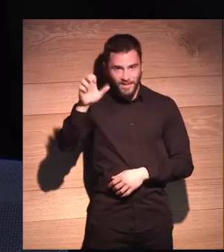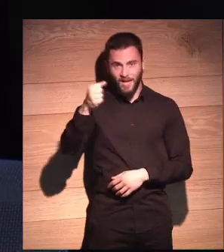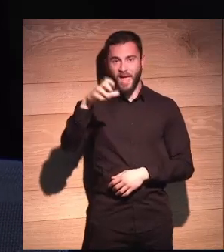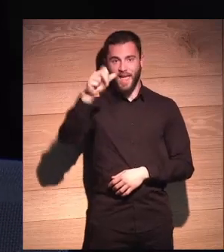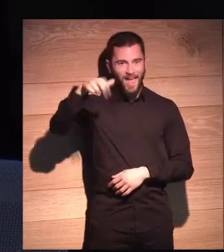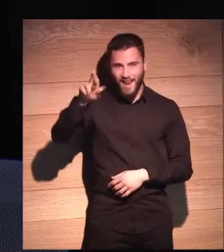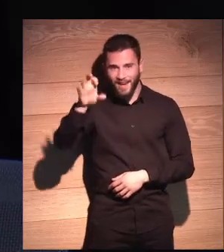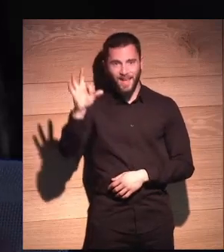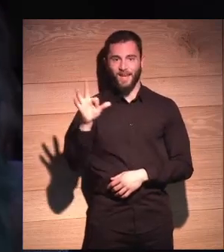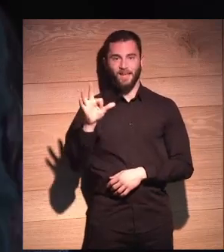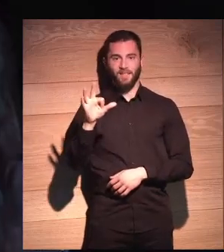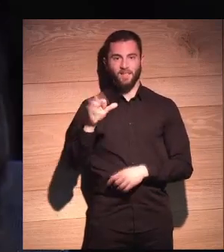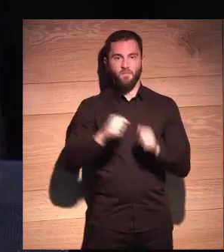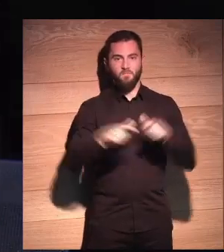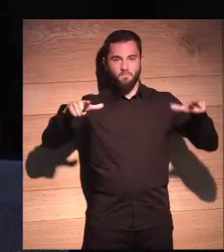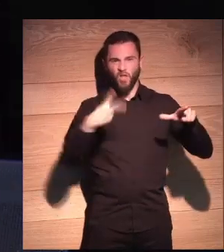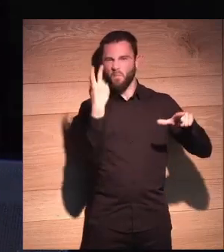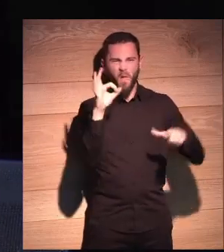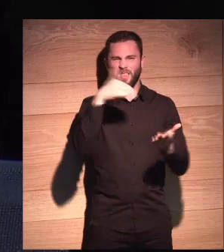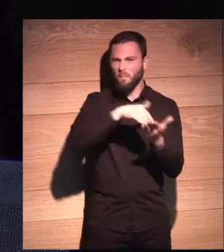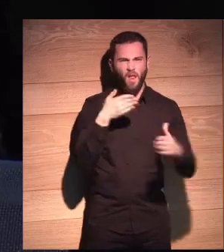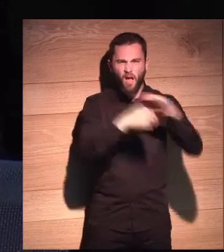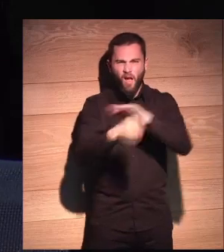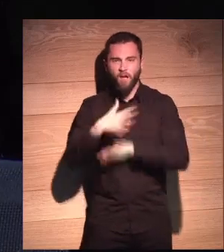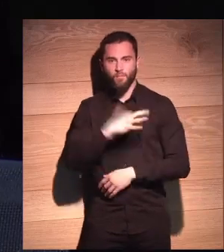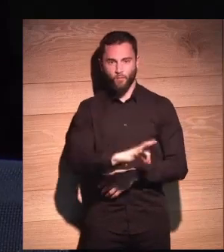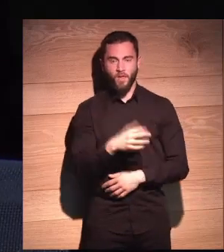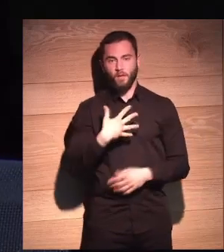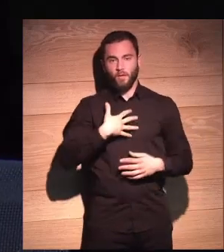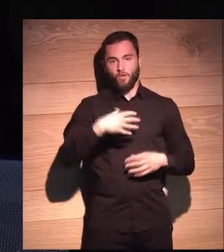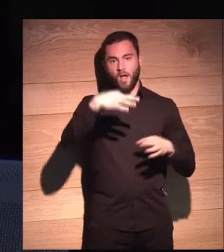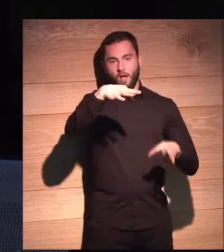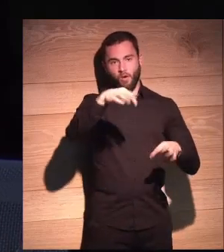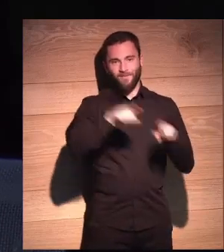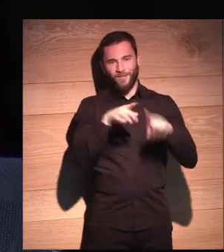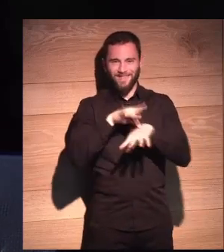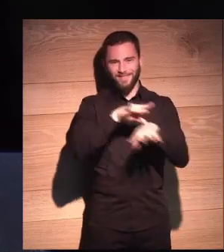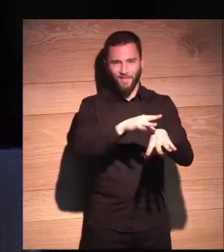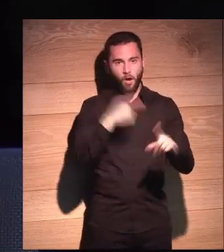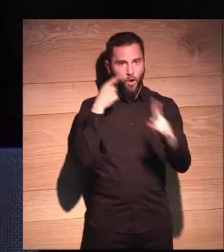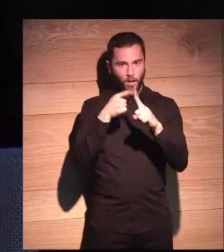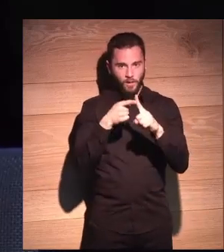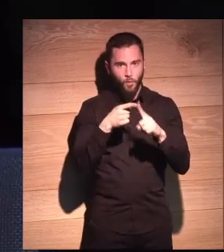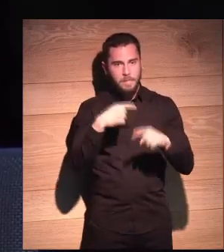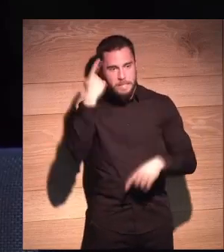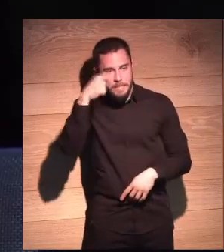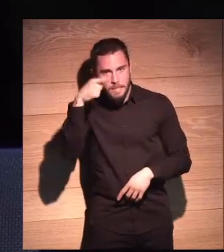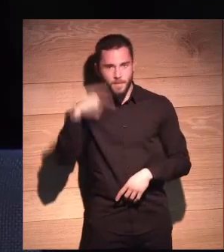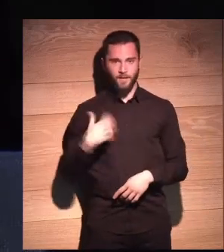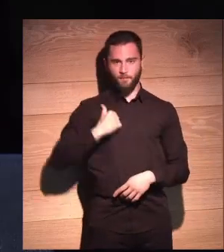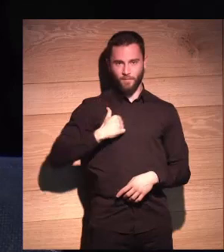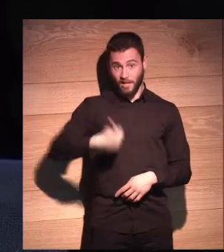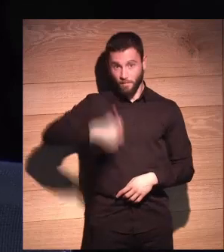te metes en 20.000 portales. Igual sí que es verdad que necesitas una hoja de ruta, ¿no?, para que puedas sacar más